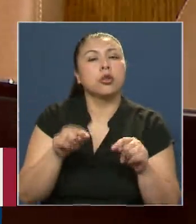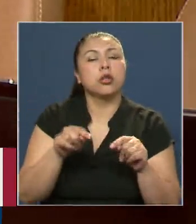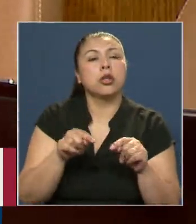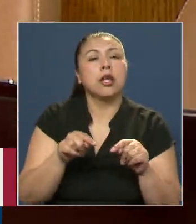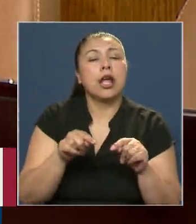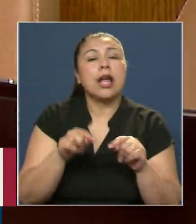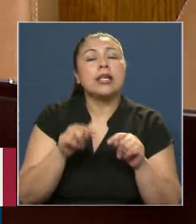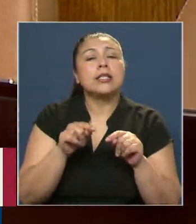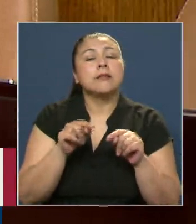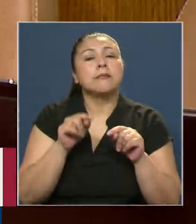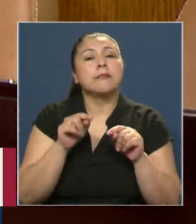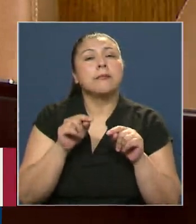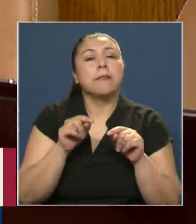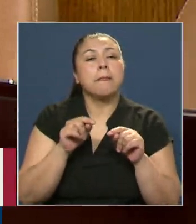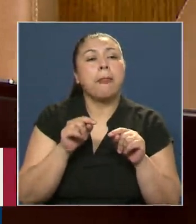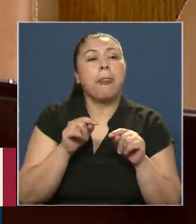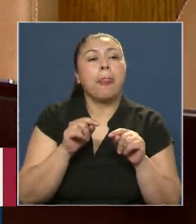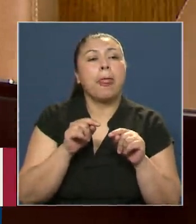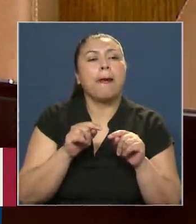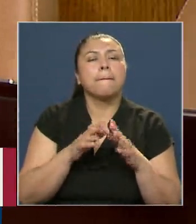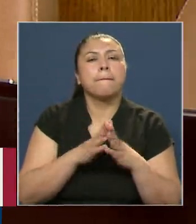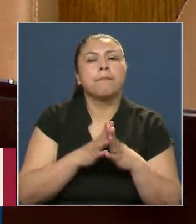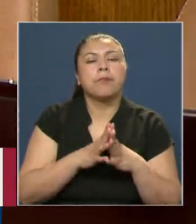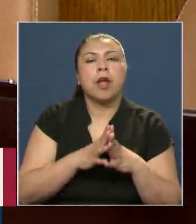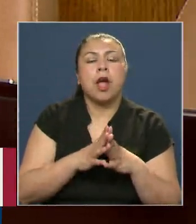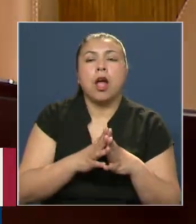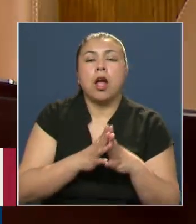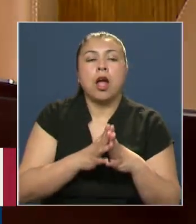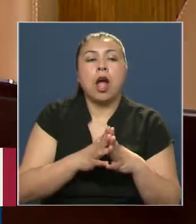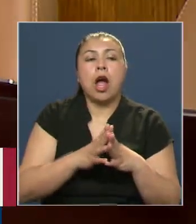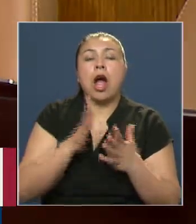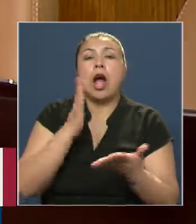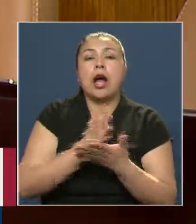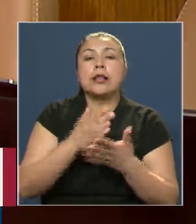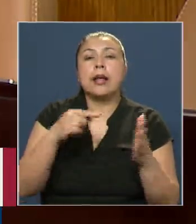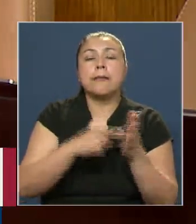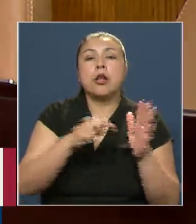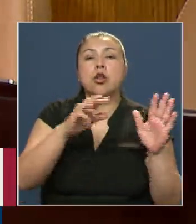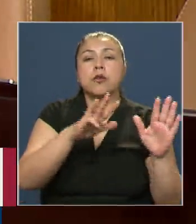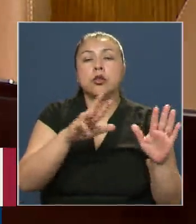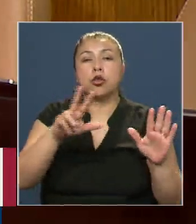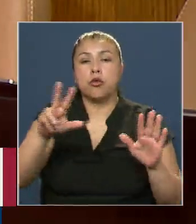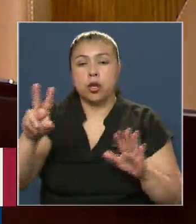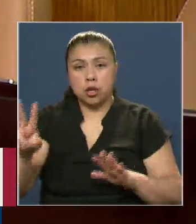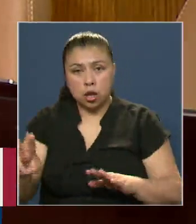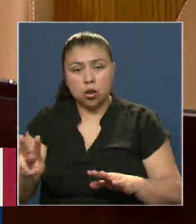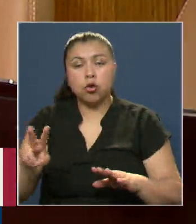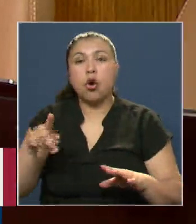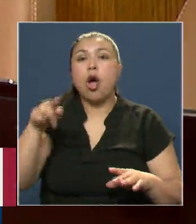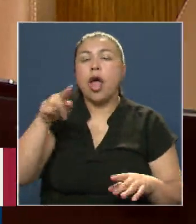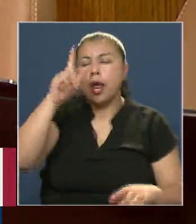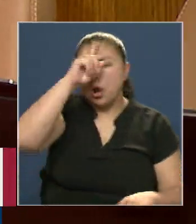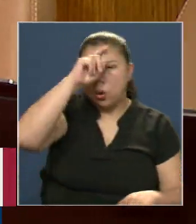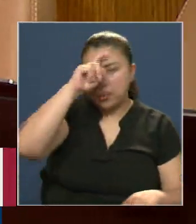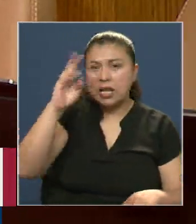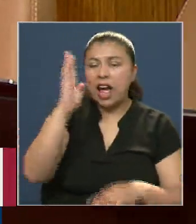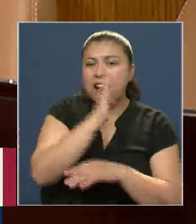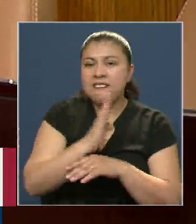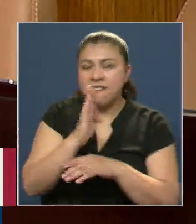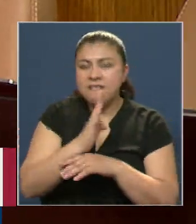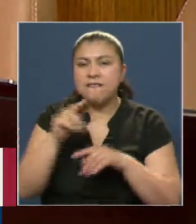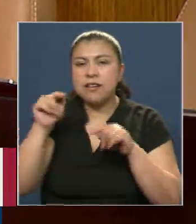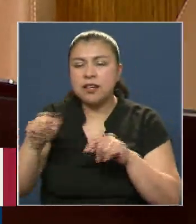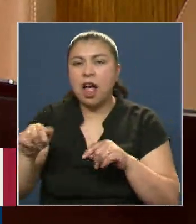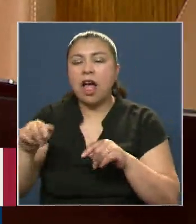se estableció hasta los últimos años, hasta el año 92, era el hospital base de la zona norte de la